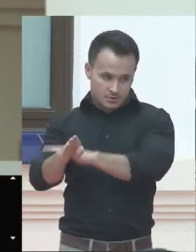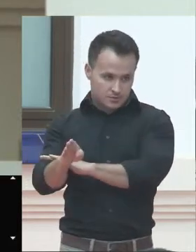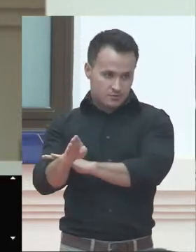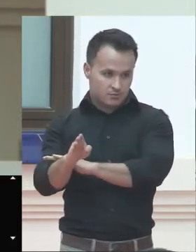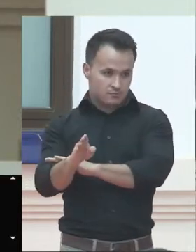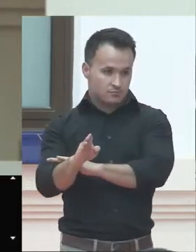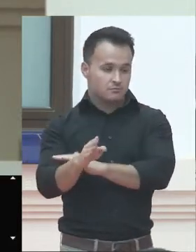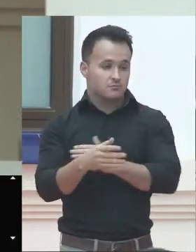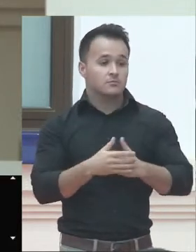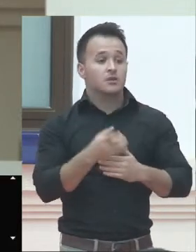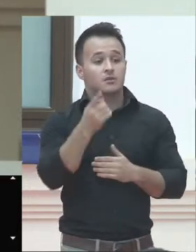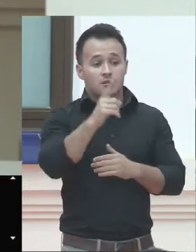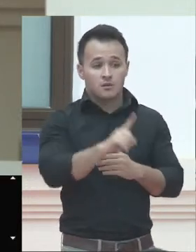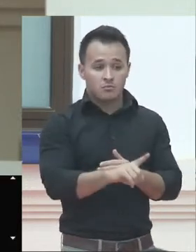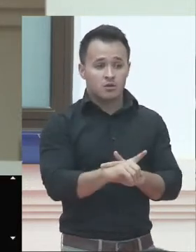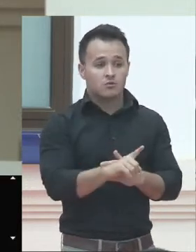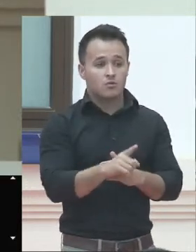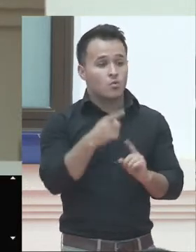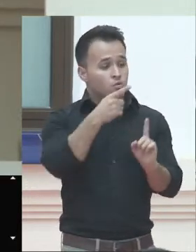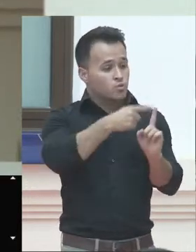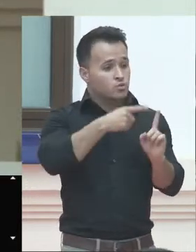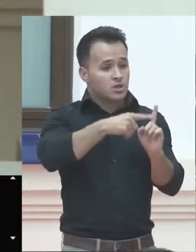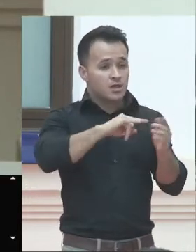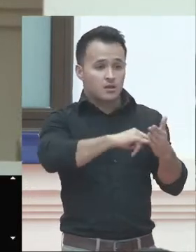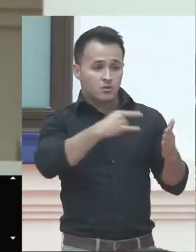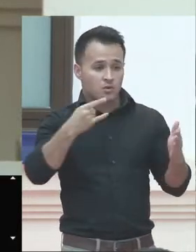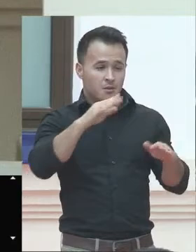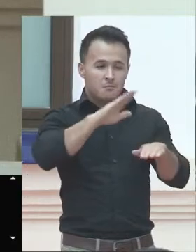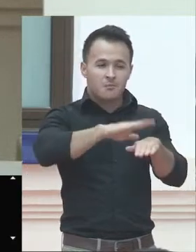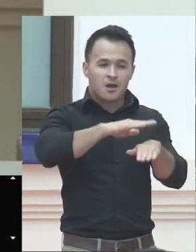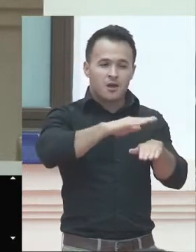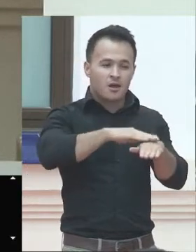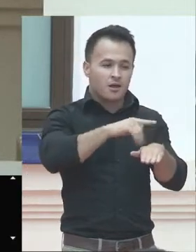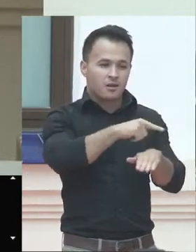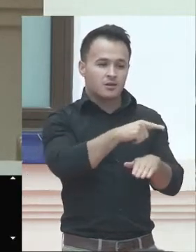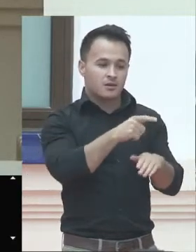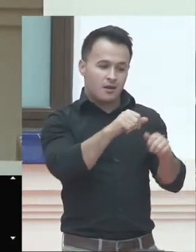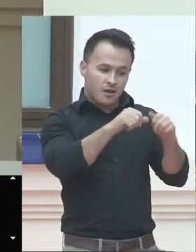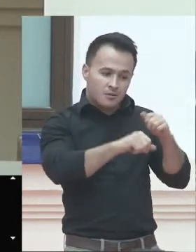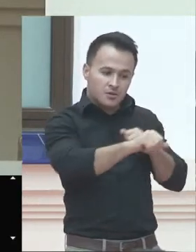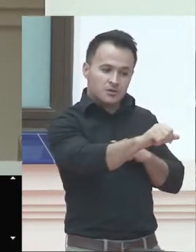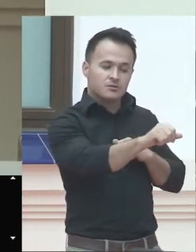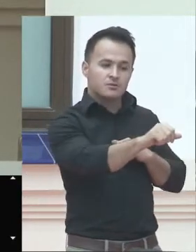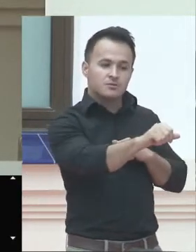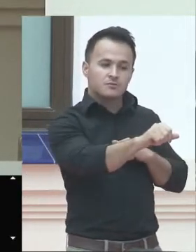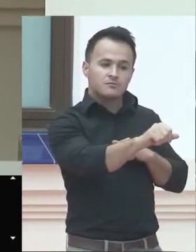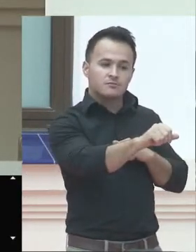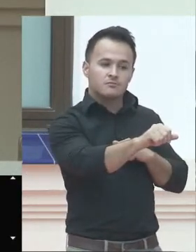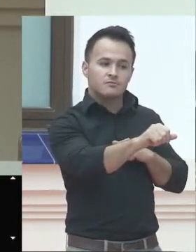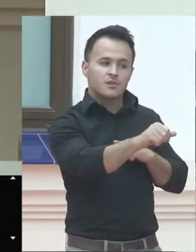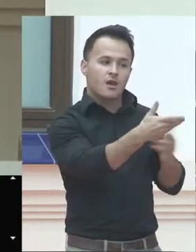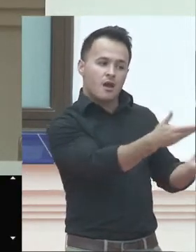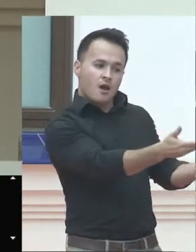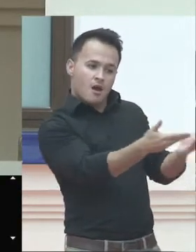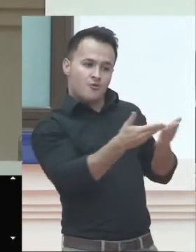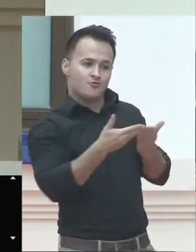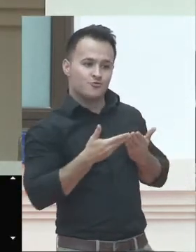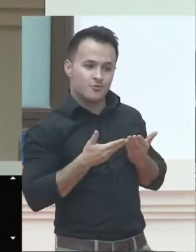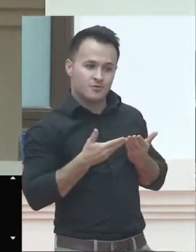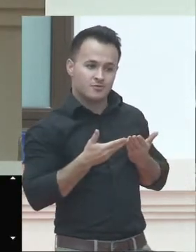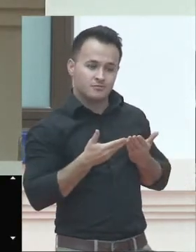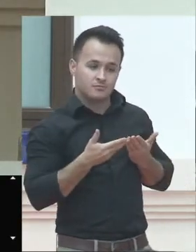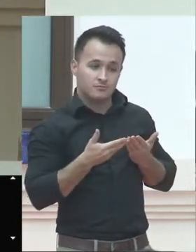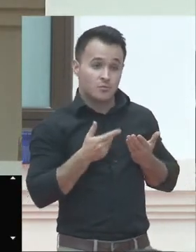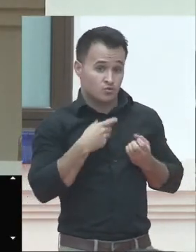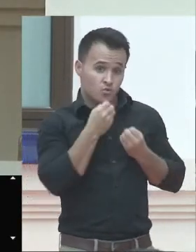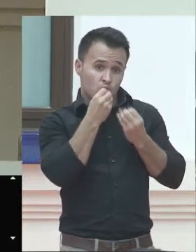y también la utilización de las tecnologías para que a partir de ahí nos estén ayudando. Y esto lo